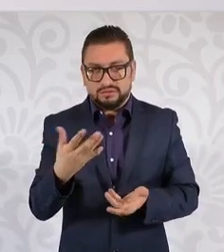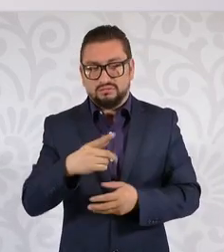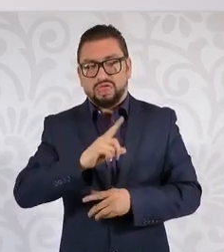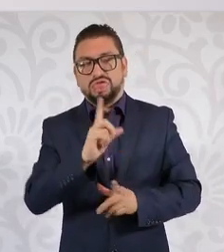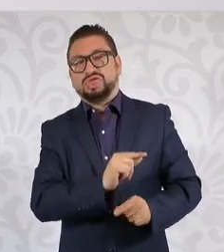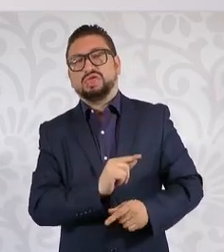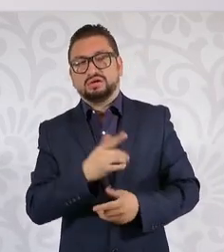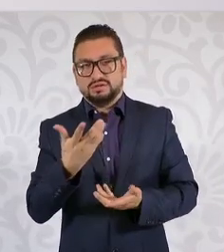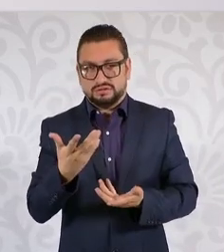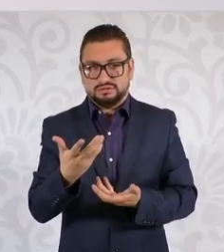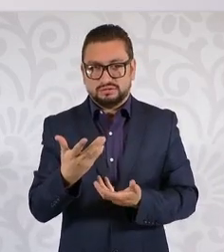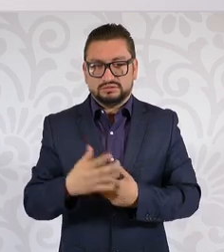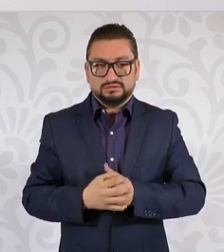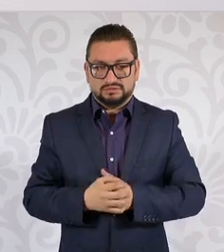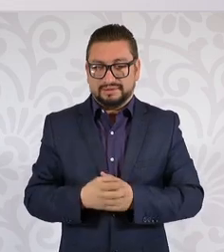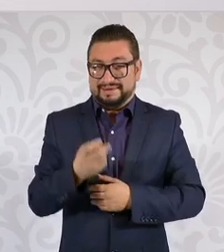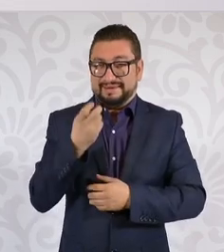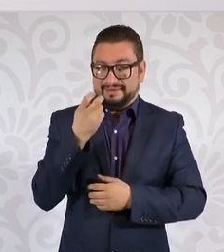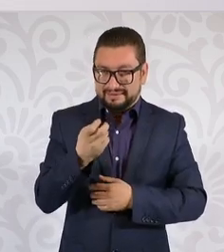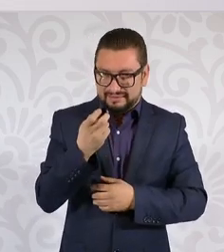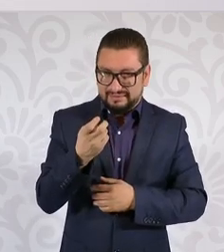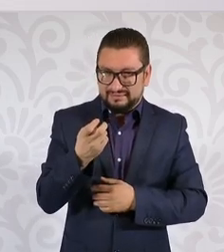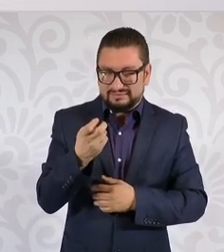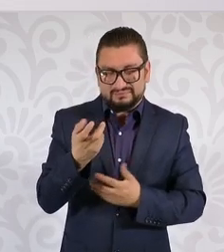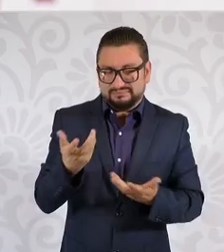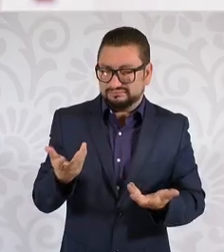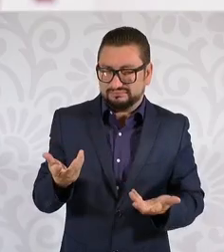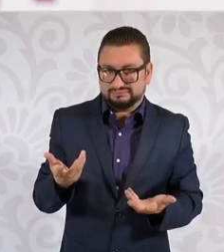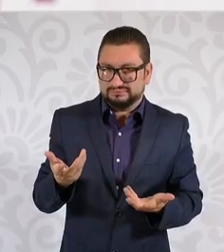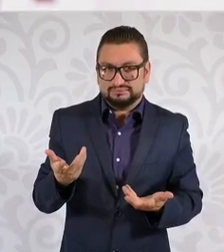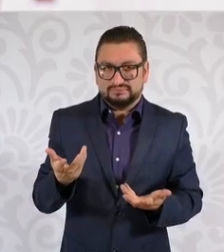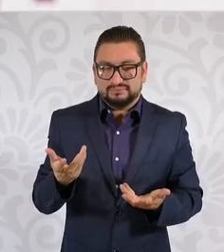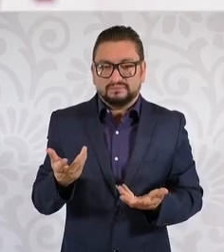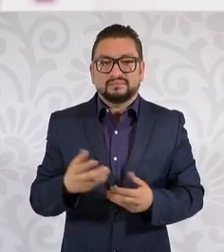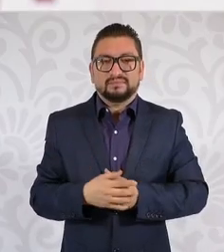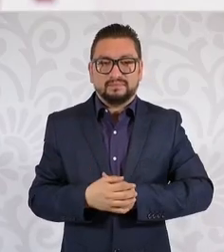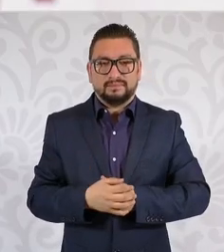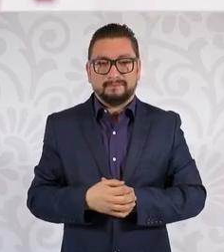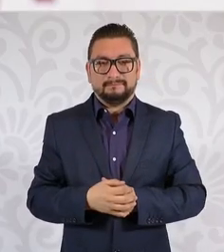menosprecio, esta. Entonces, primero,